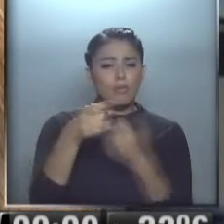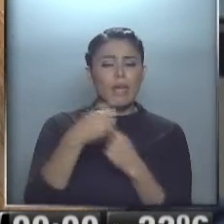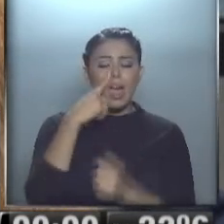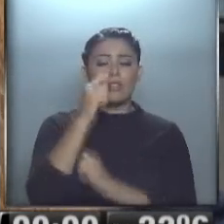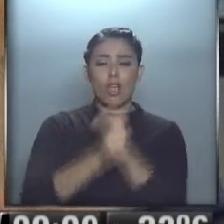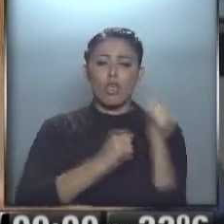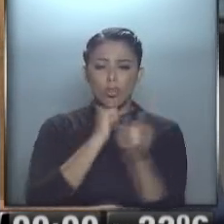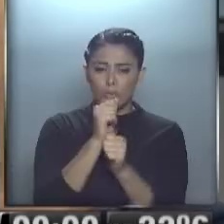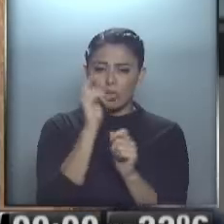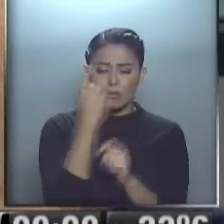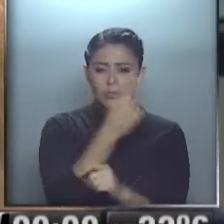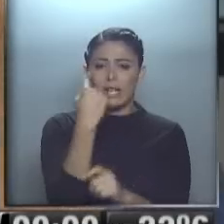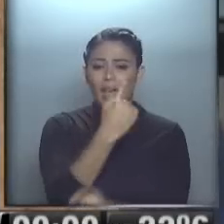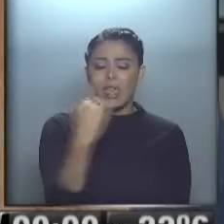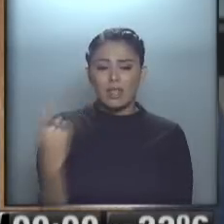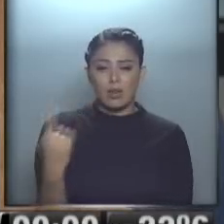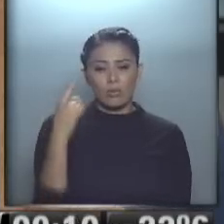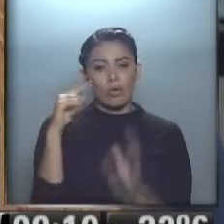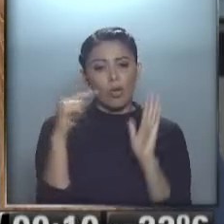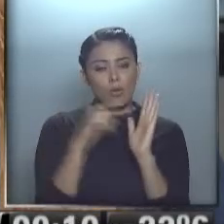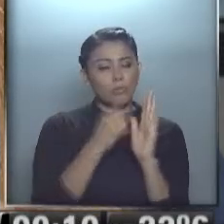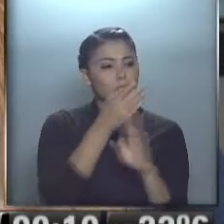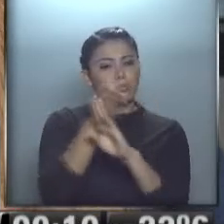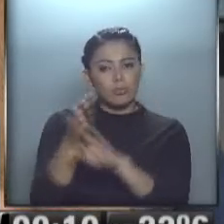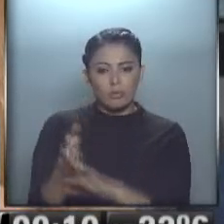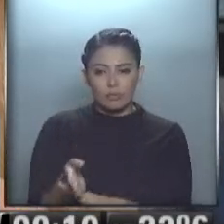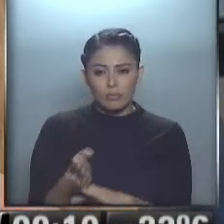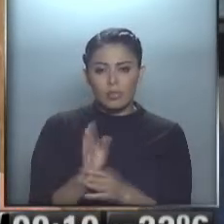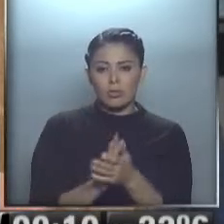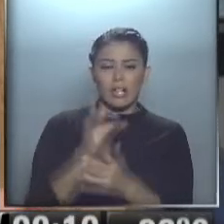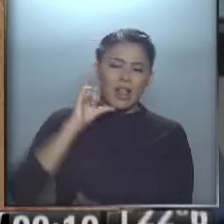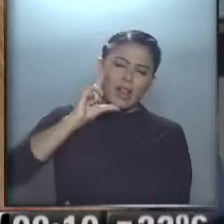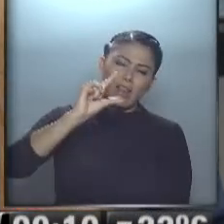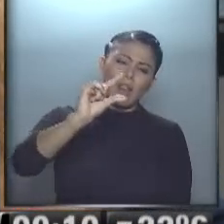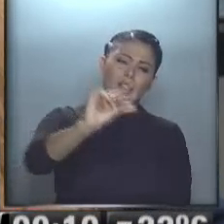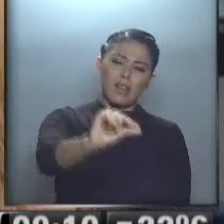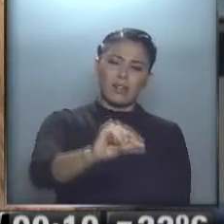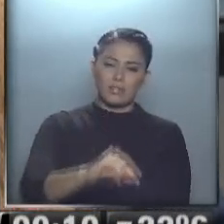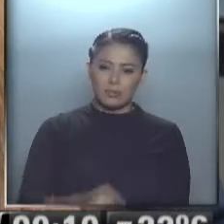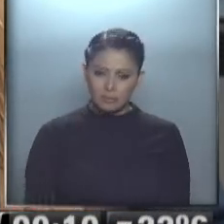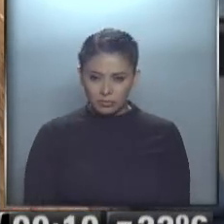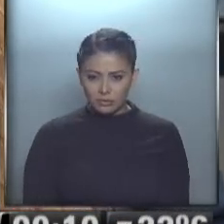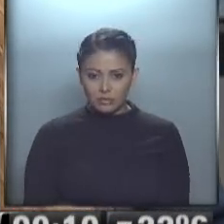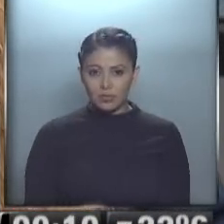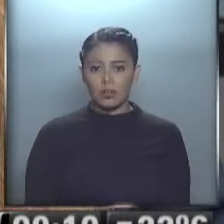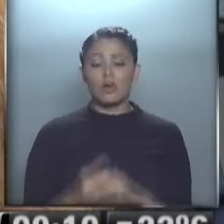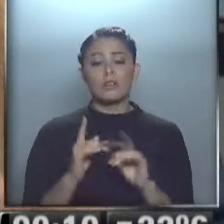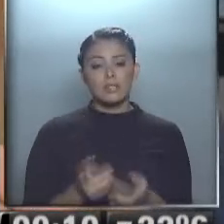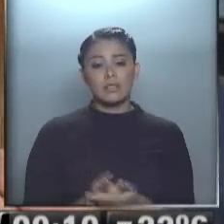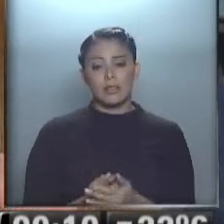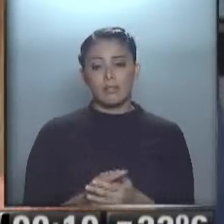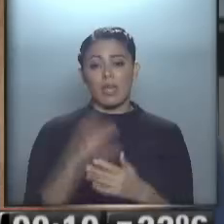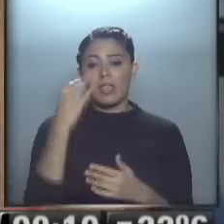Industrial cada uno de los objetivos que vamos cubriendo tienen que ver con distancias inconmensurables eh con un